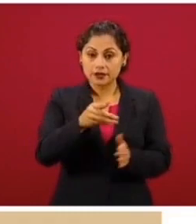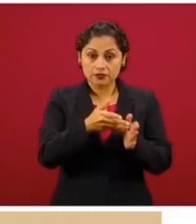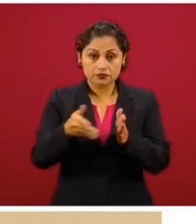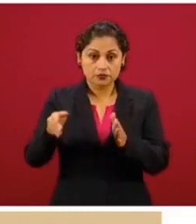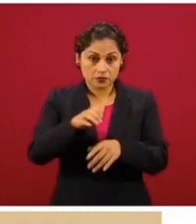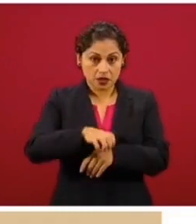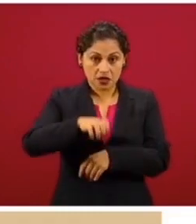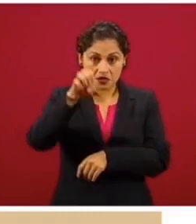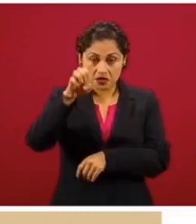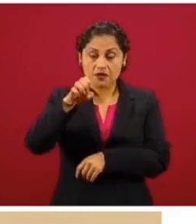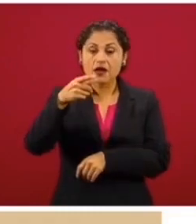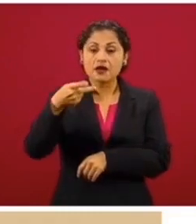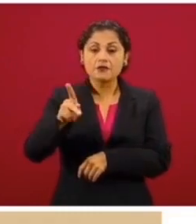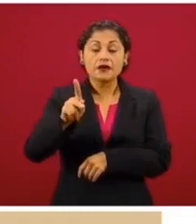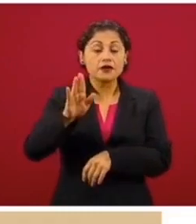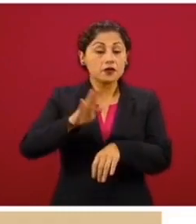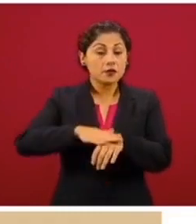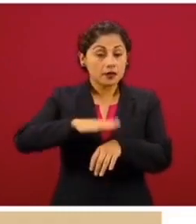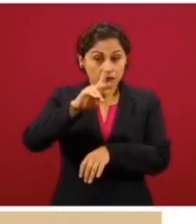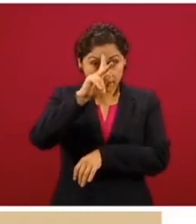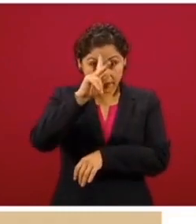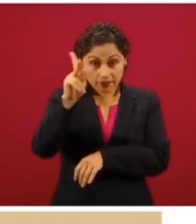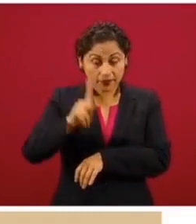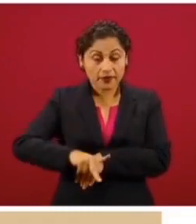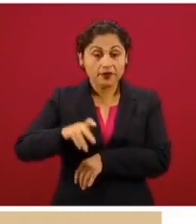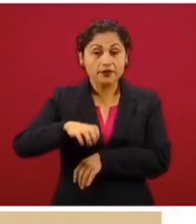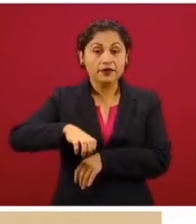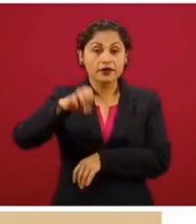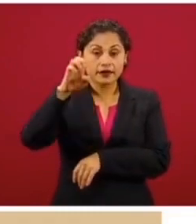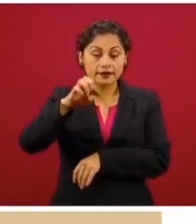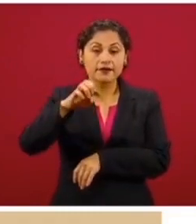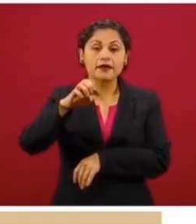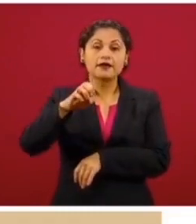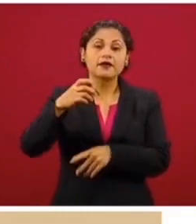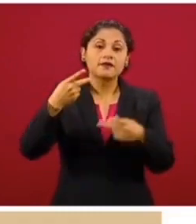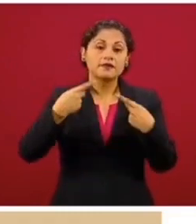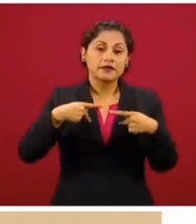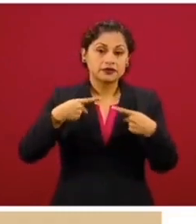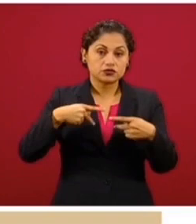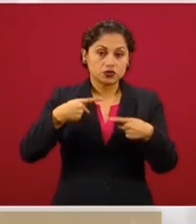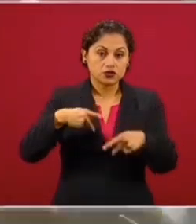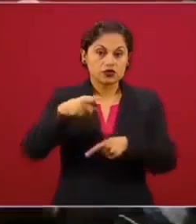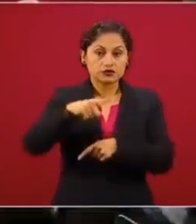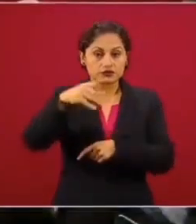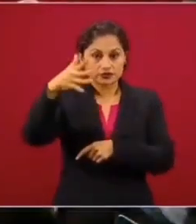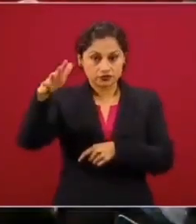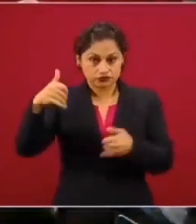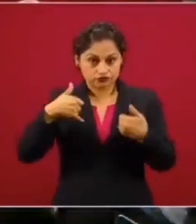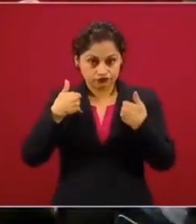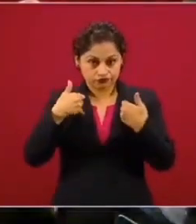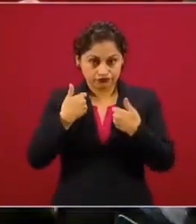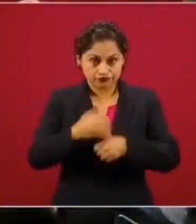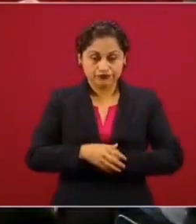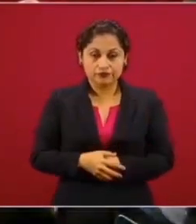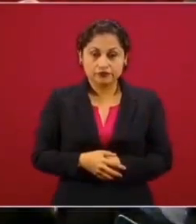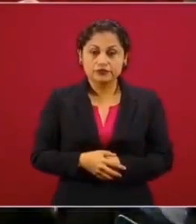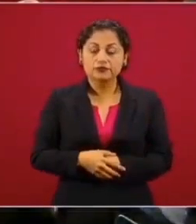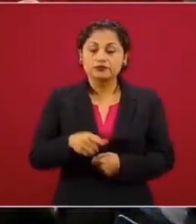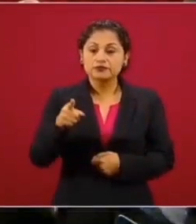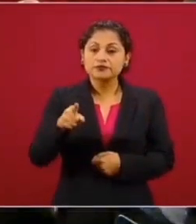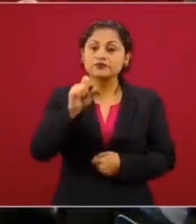de población obviamente las personas adultas jóvenes en la siguiente diapositiva lo que vemos es la comorbilidad